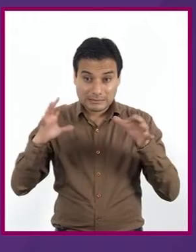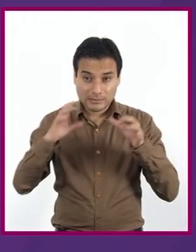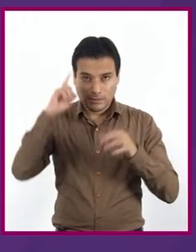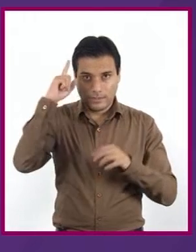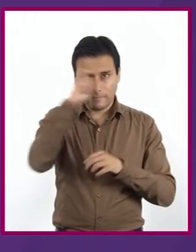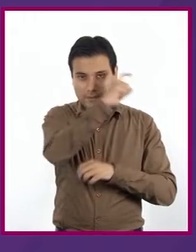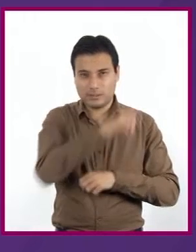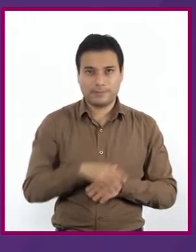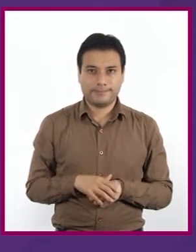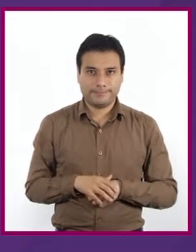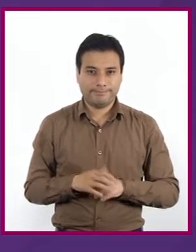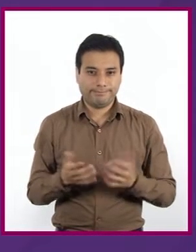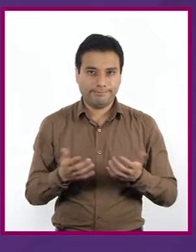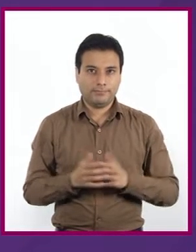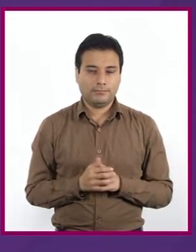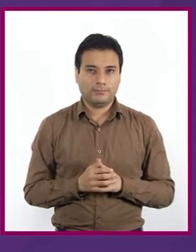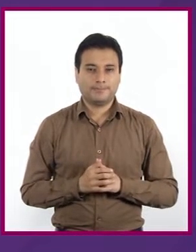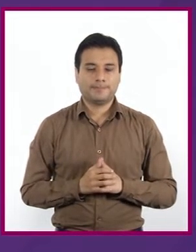difícil rayarlos.